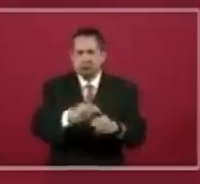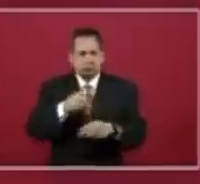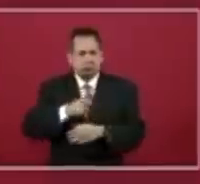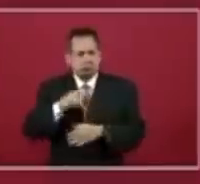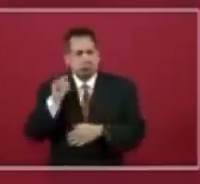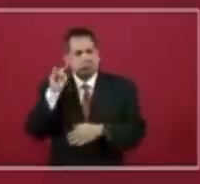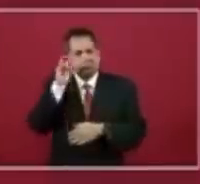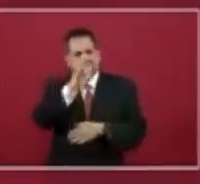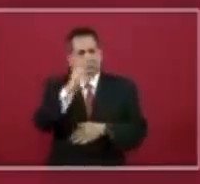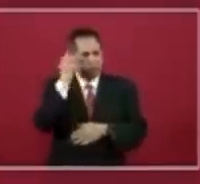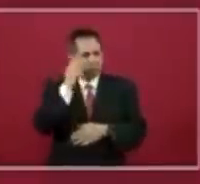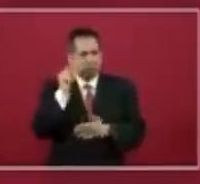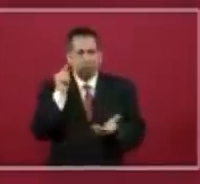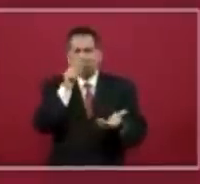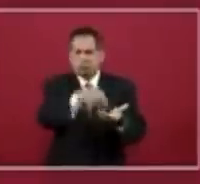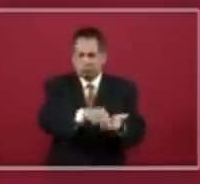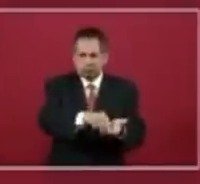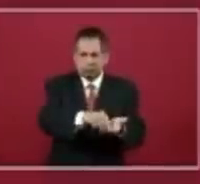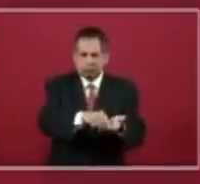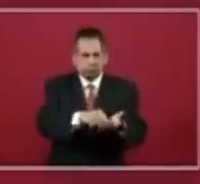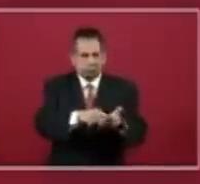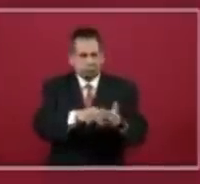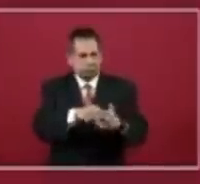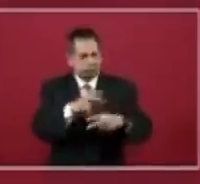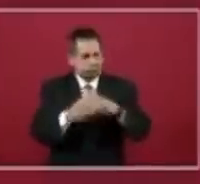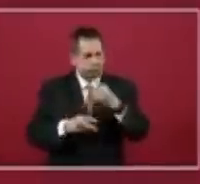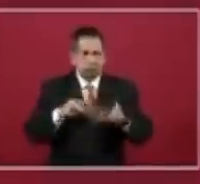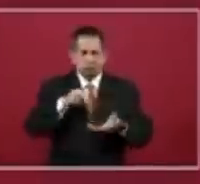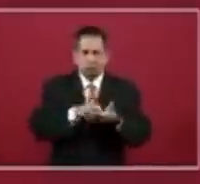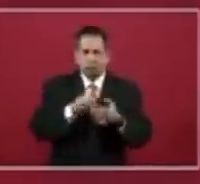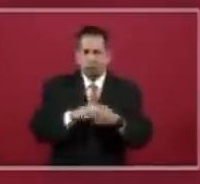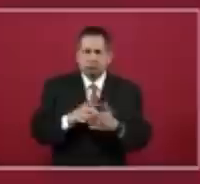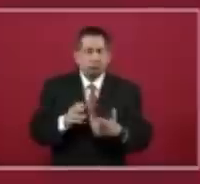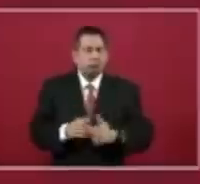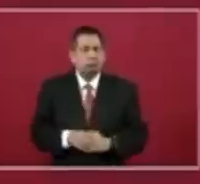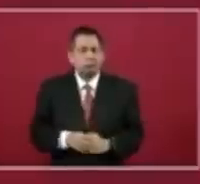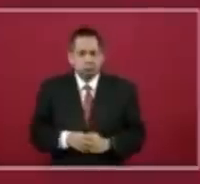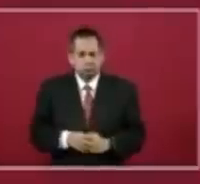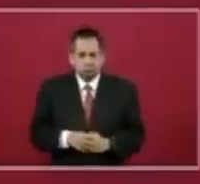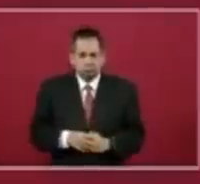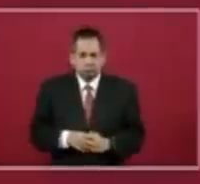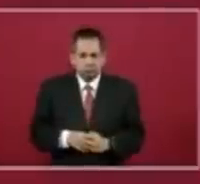y asistir al acto conmemorativo.